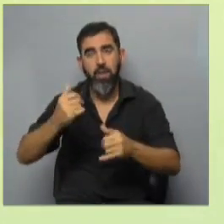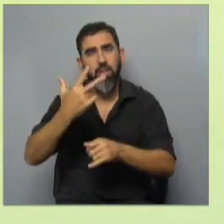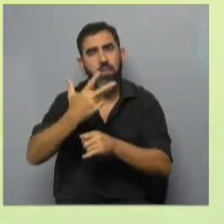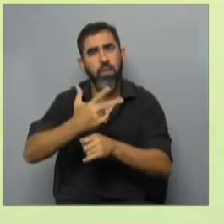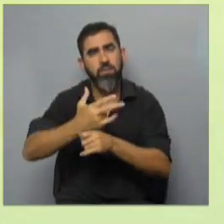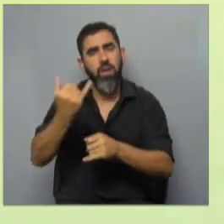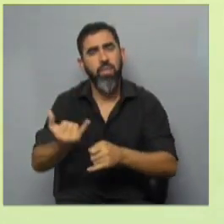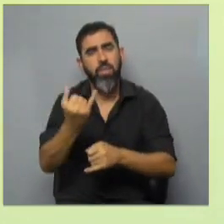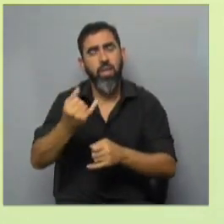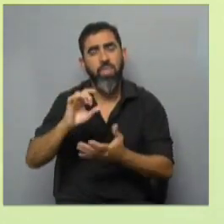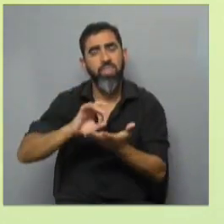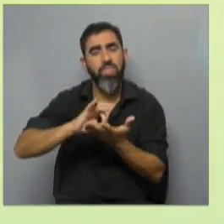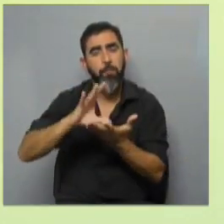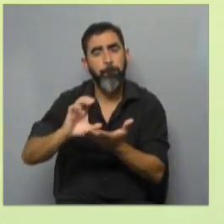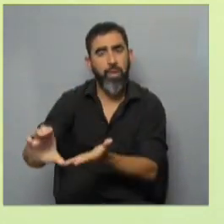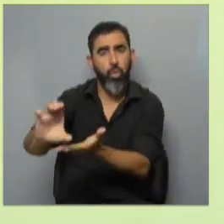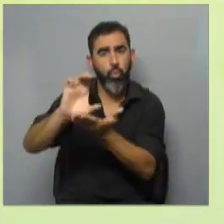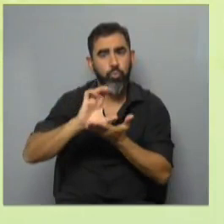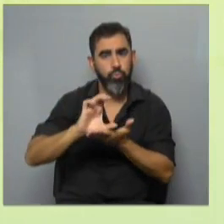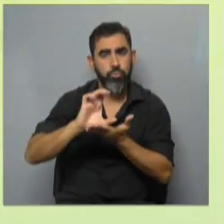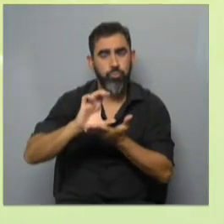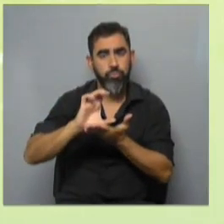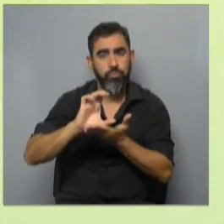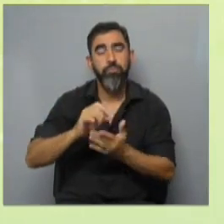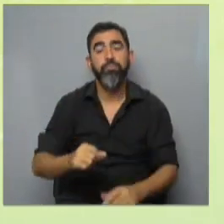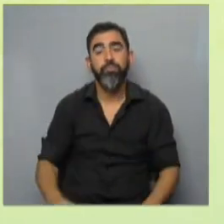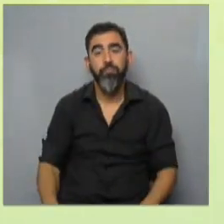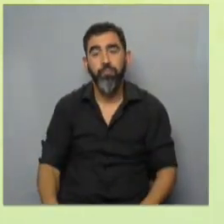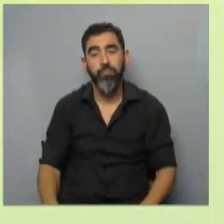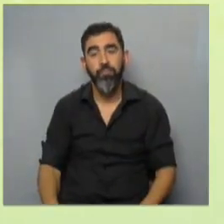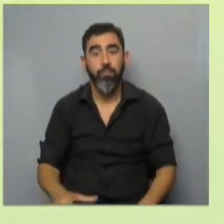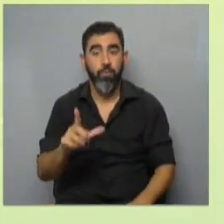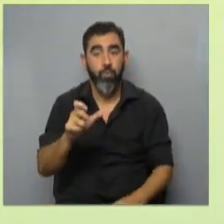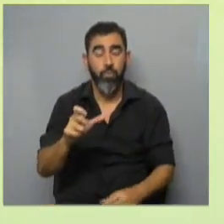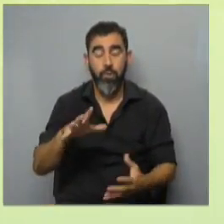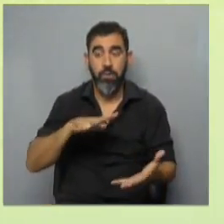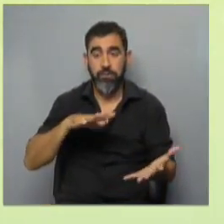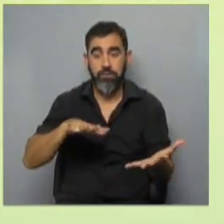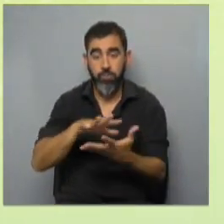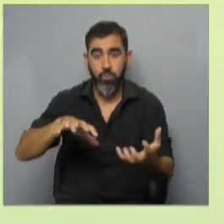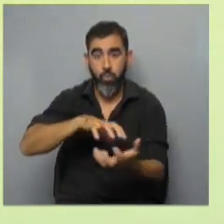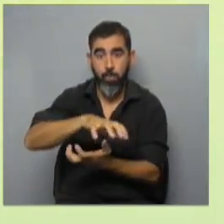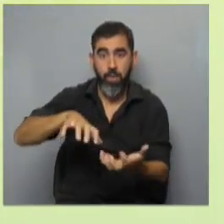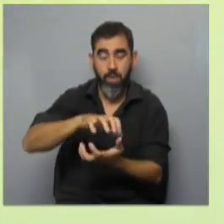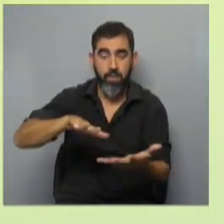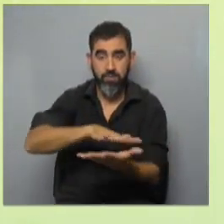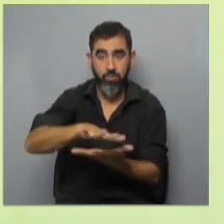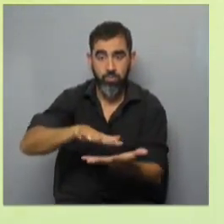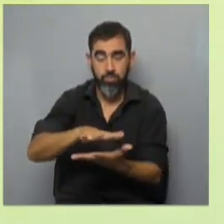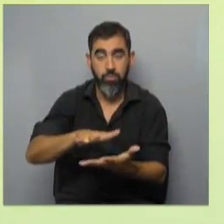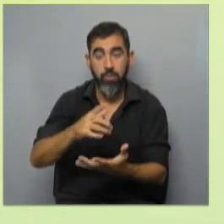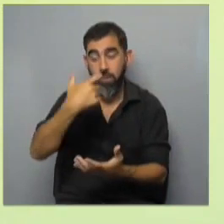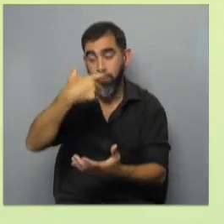día el despido que mejora de servicio y sin lugar a duda es una situación muy compleja el